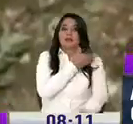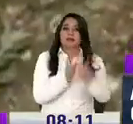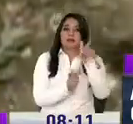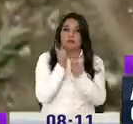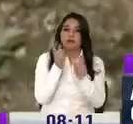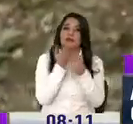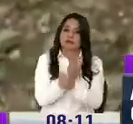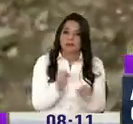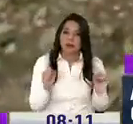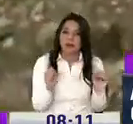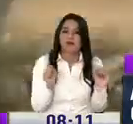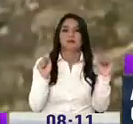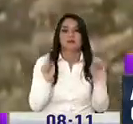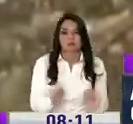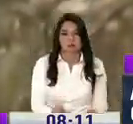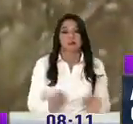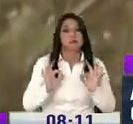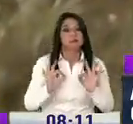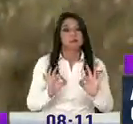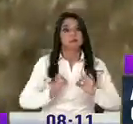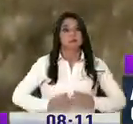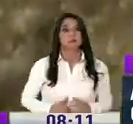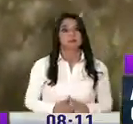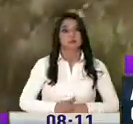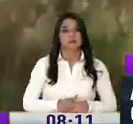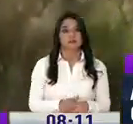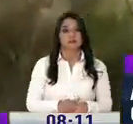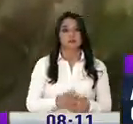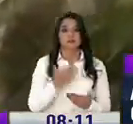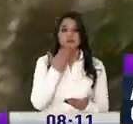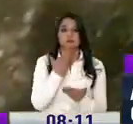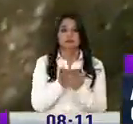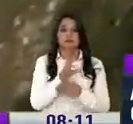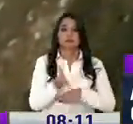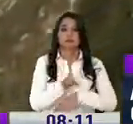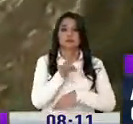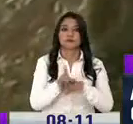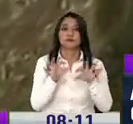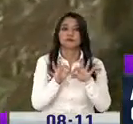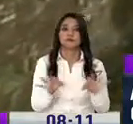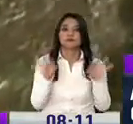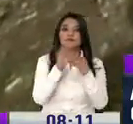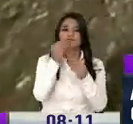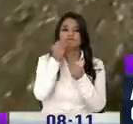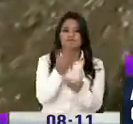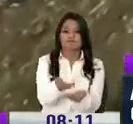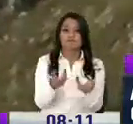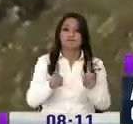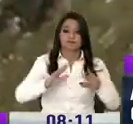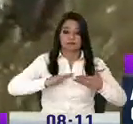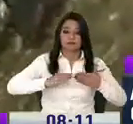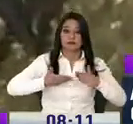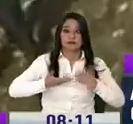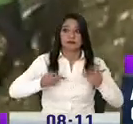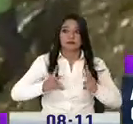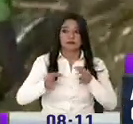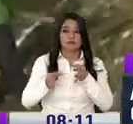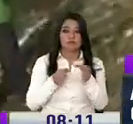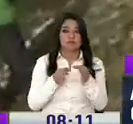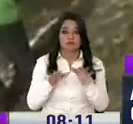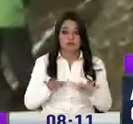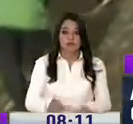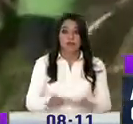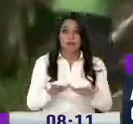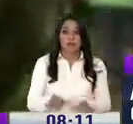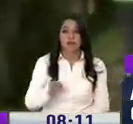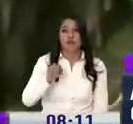estar preparada. Muchas gracias, señor director. Importante información. Y vamos a hablar también con la comunidad. Recordemos que lo que aquí sucedió en